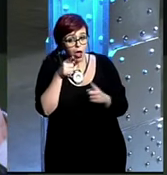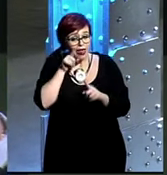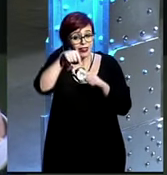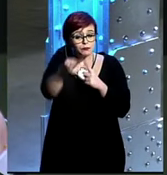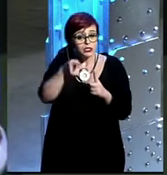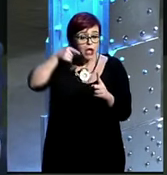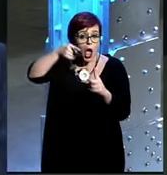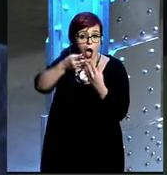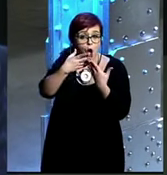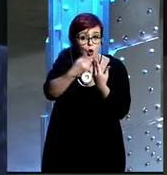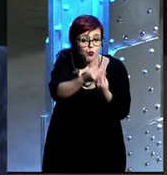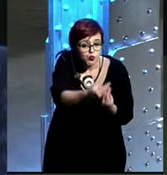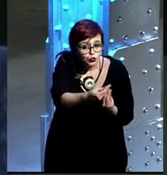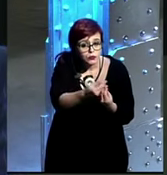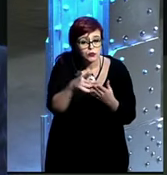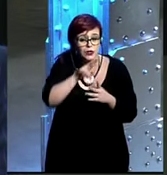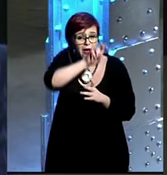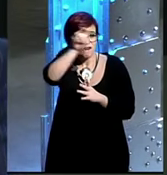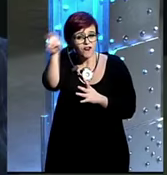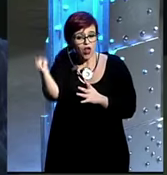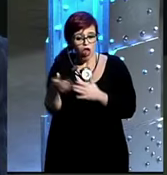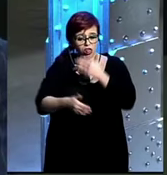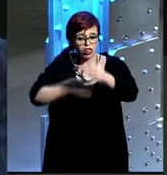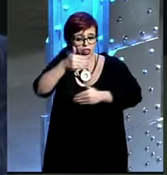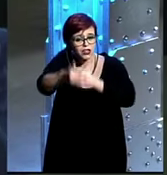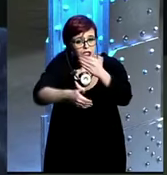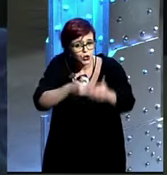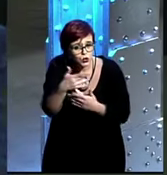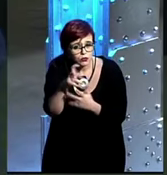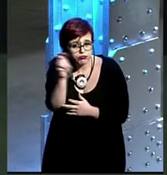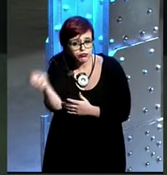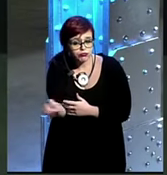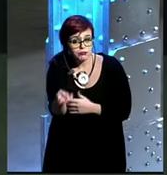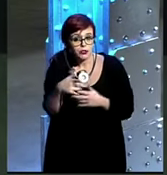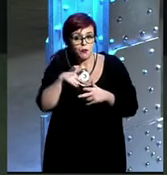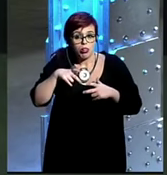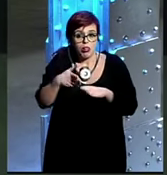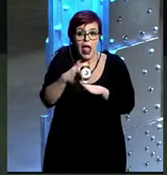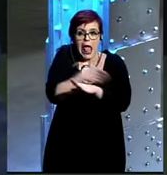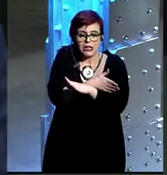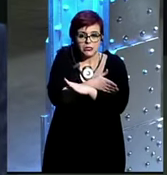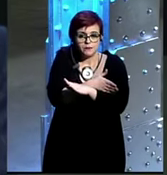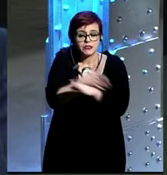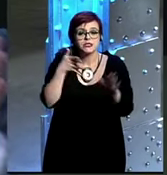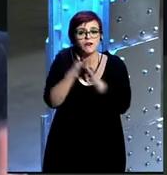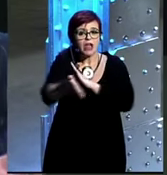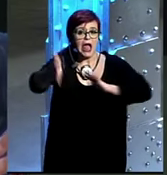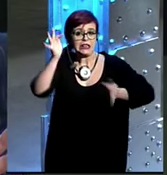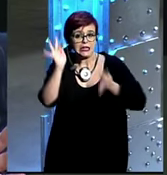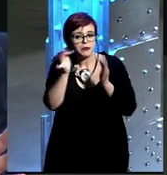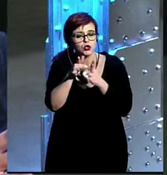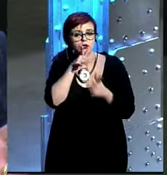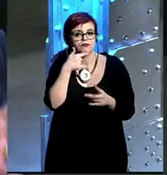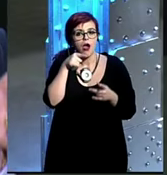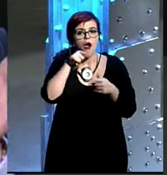realmente, finalmente, tras una variedad de procesos que han ocurrido de antemano. Y no podemos decir, hay que tratar la depresión de